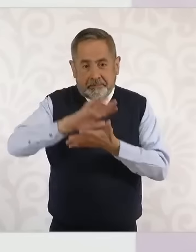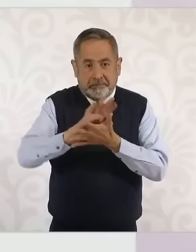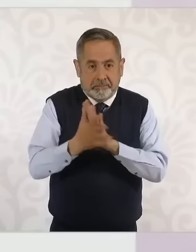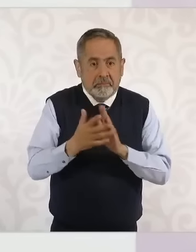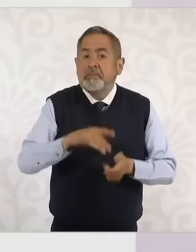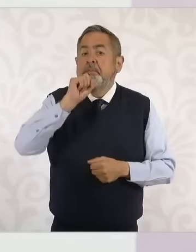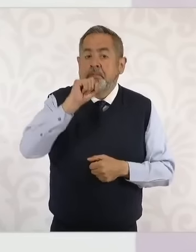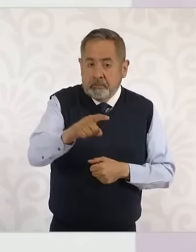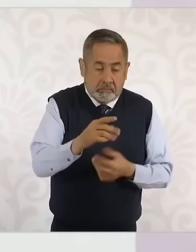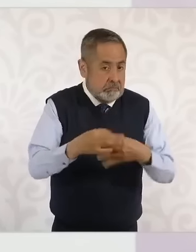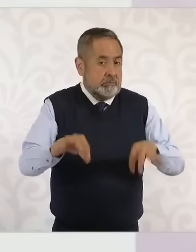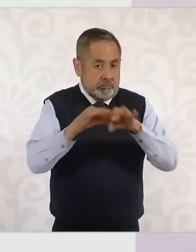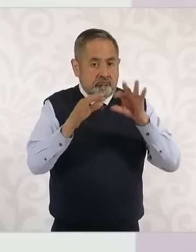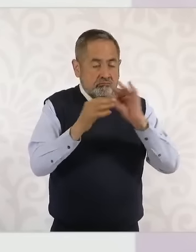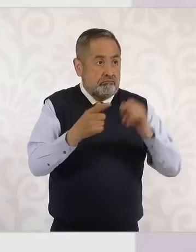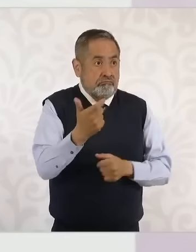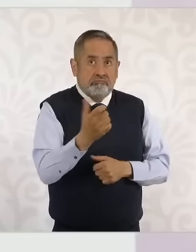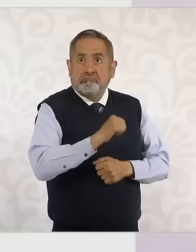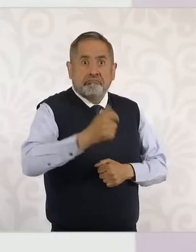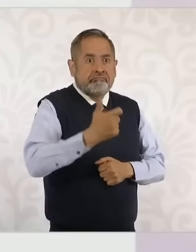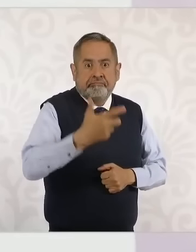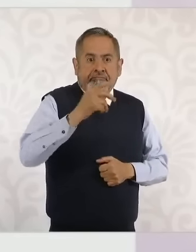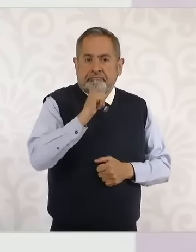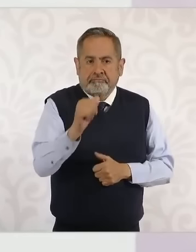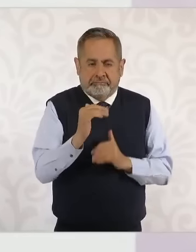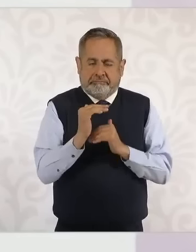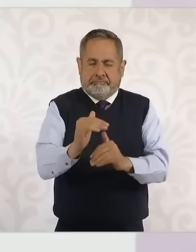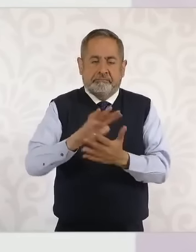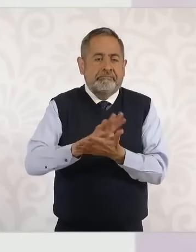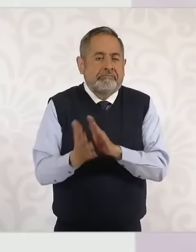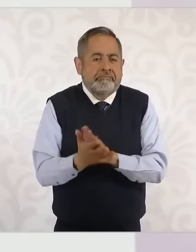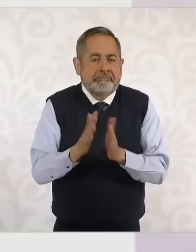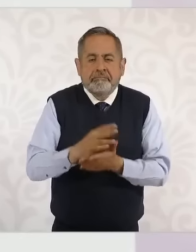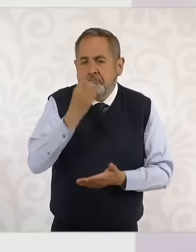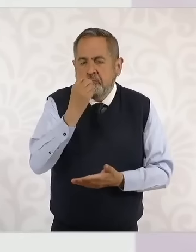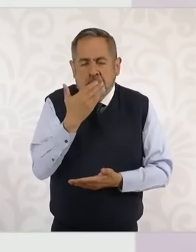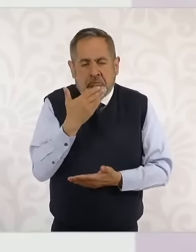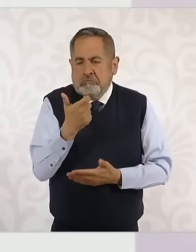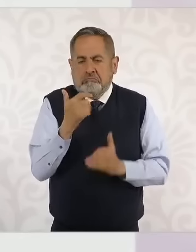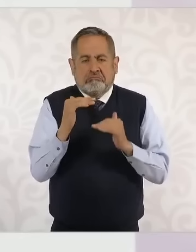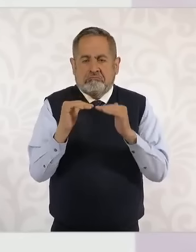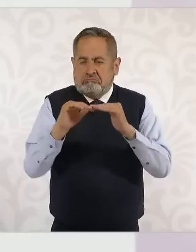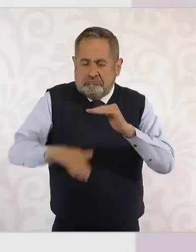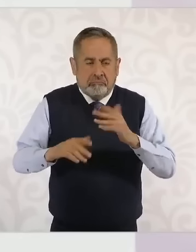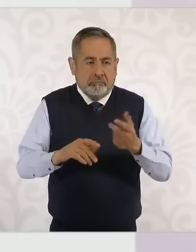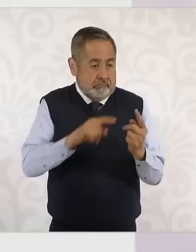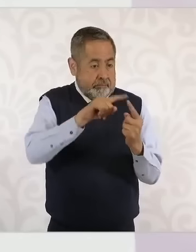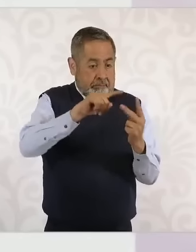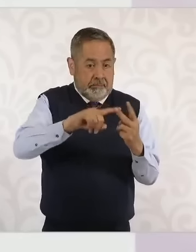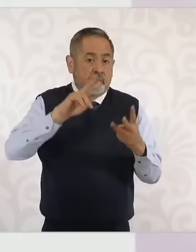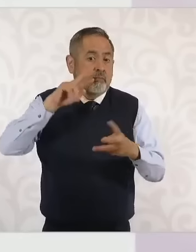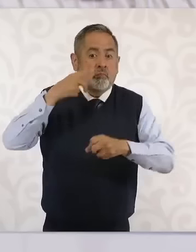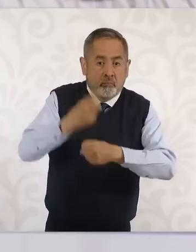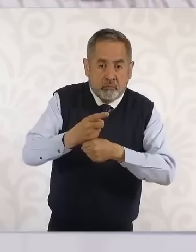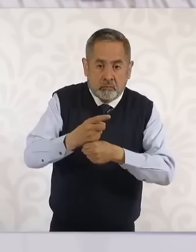que también fue importante para que no se elevara el precio de la tortilla. Entonces, esos tres acuerdos que son voluntarios, no es